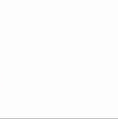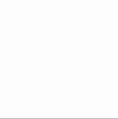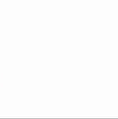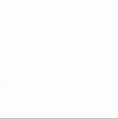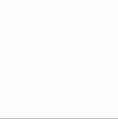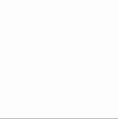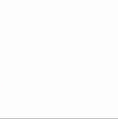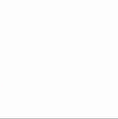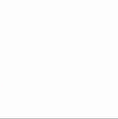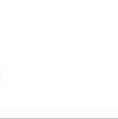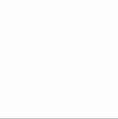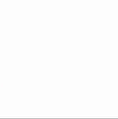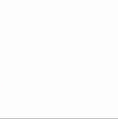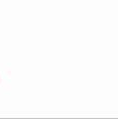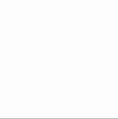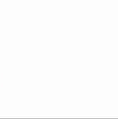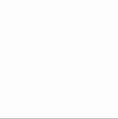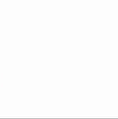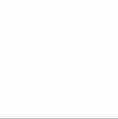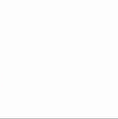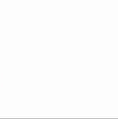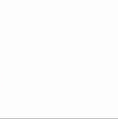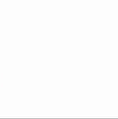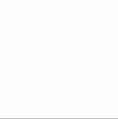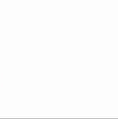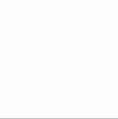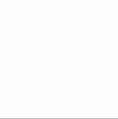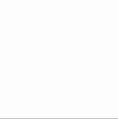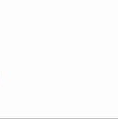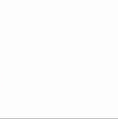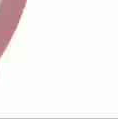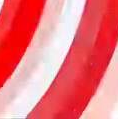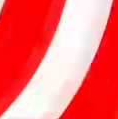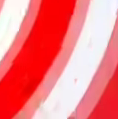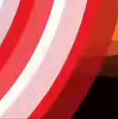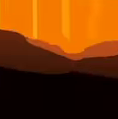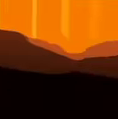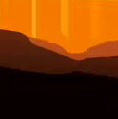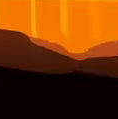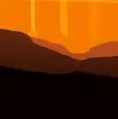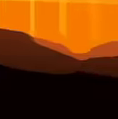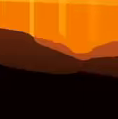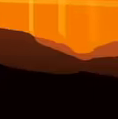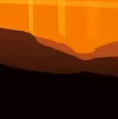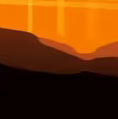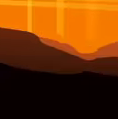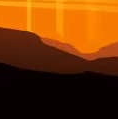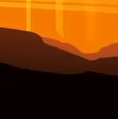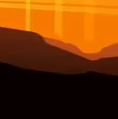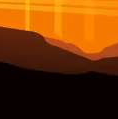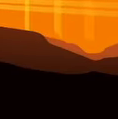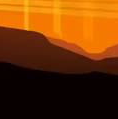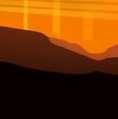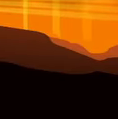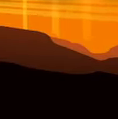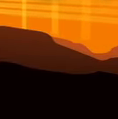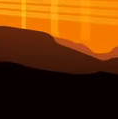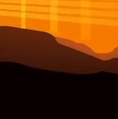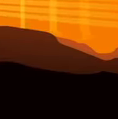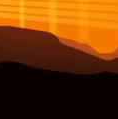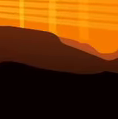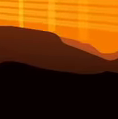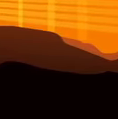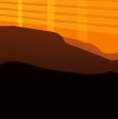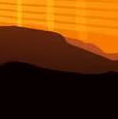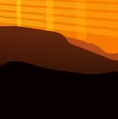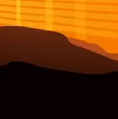pero ¿realmente qué es la felicidad desde el punto de vista de inteligencia objetiva? Es decir, de Martín Aparicio. Tema